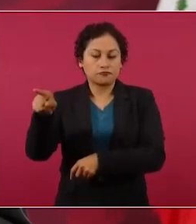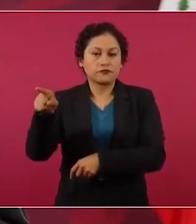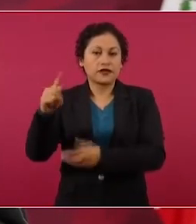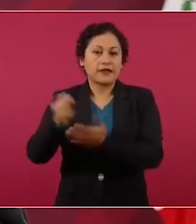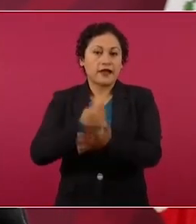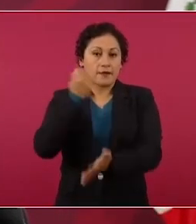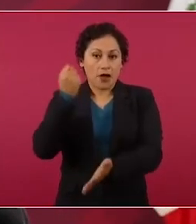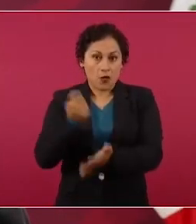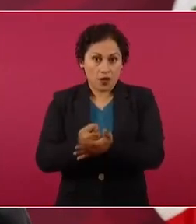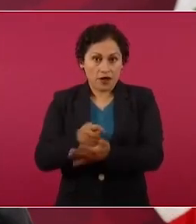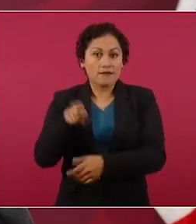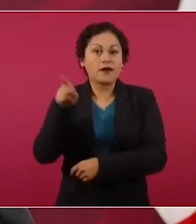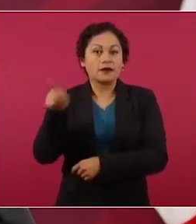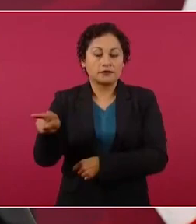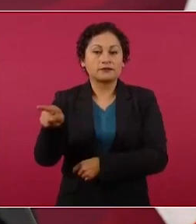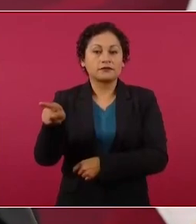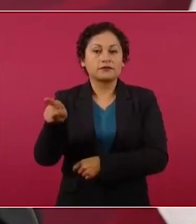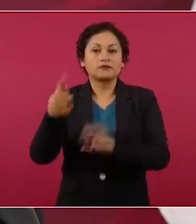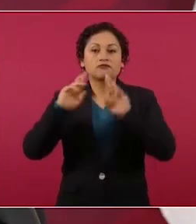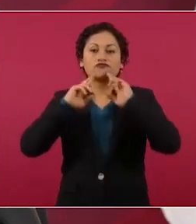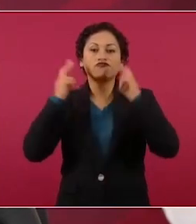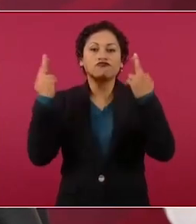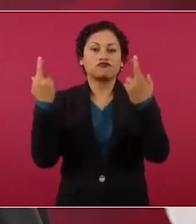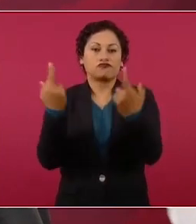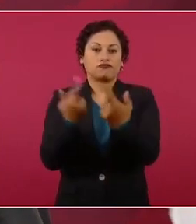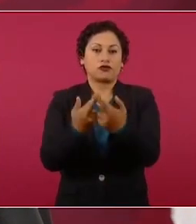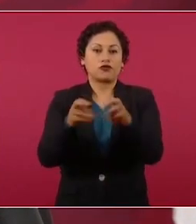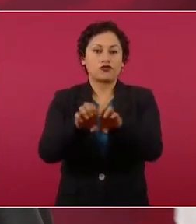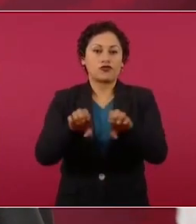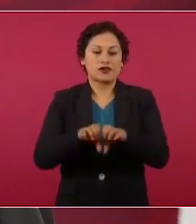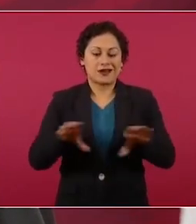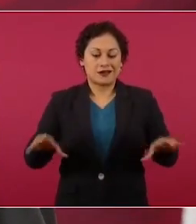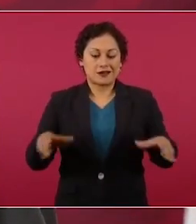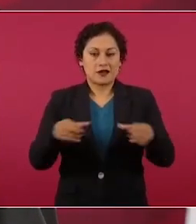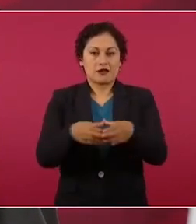Tamaulipas una reunión del gabinete